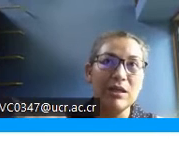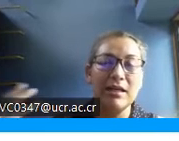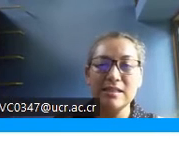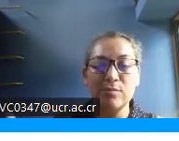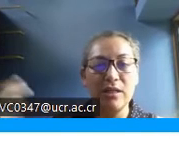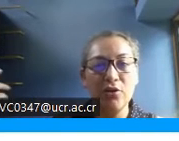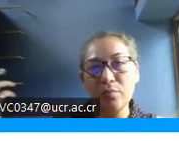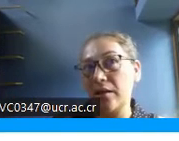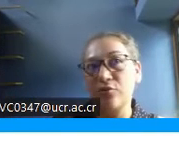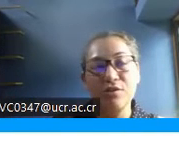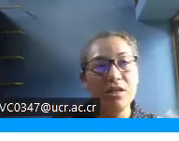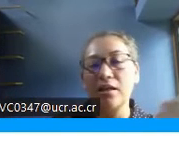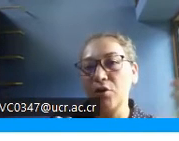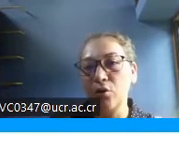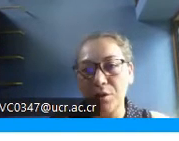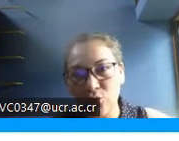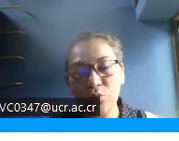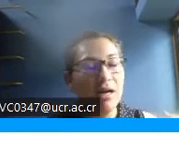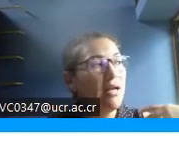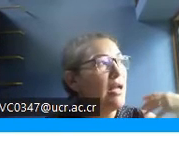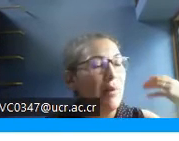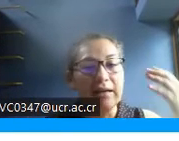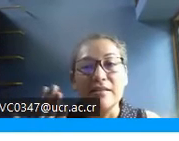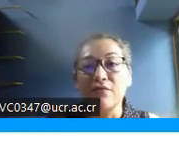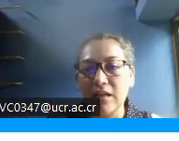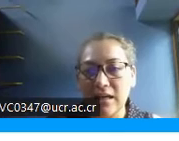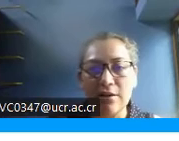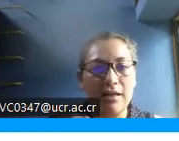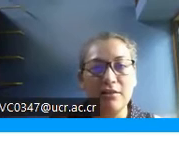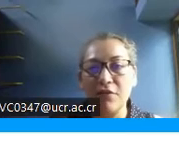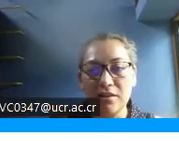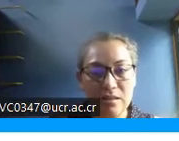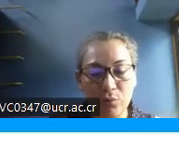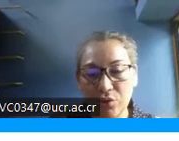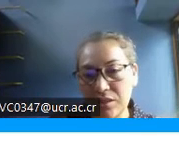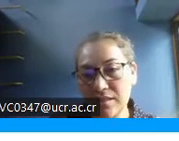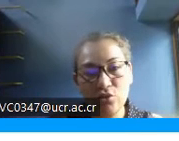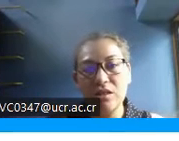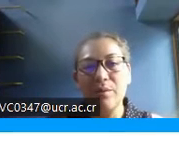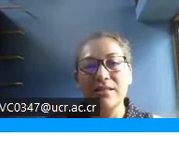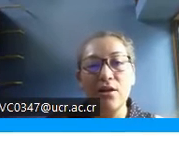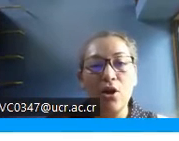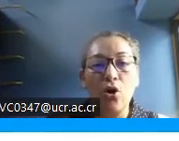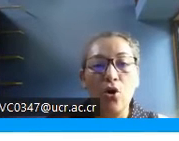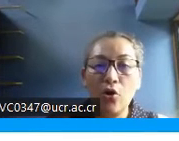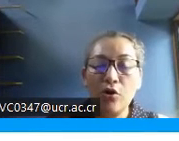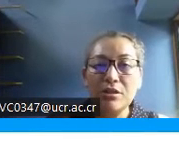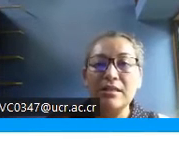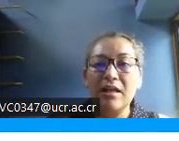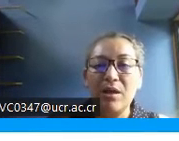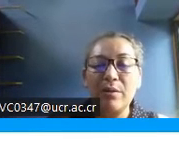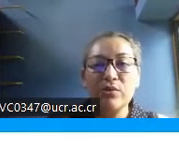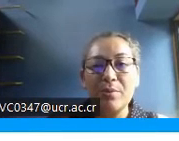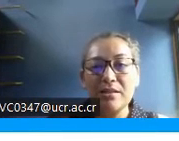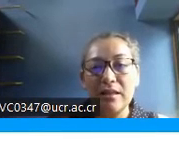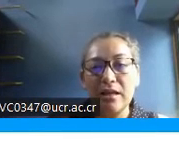queden inspiradas e inspirados para, no sé, ir a recoger basura, para clasificar diferentes tipos de desechos y demás. O si